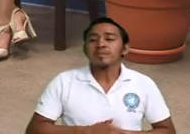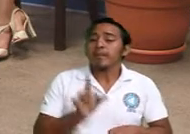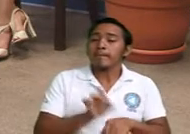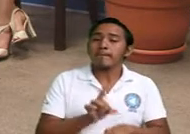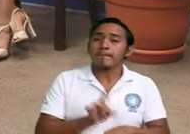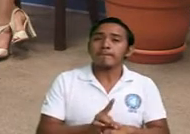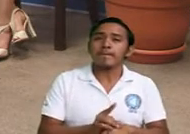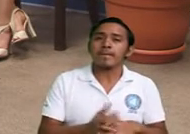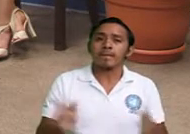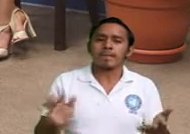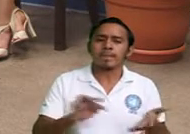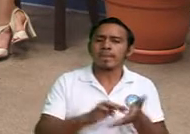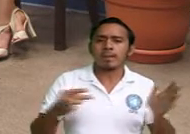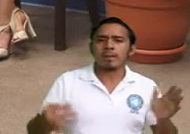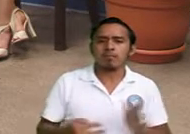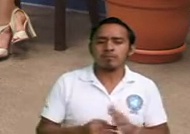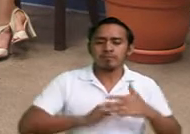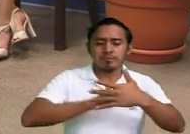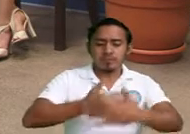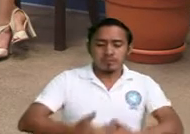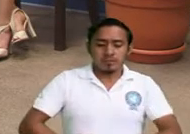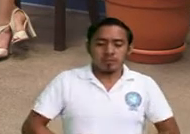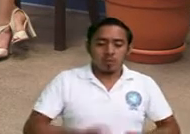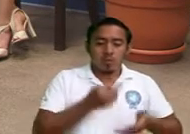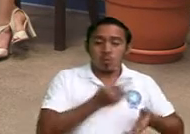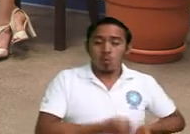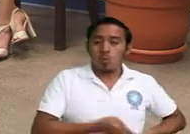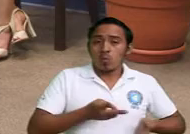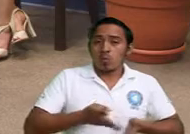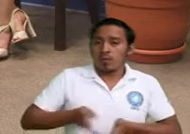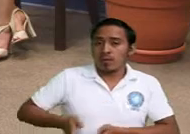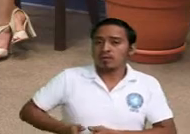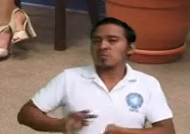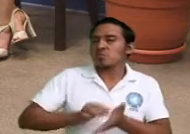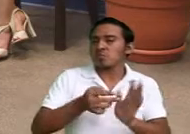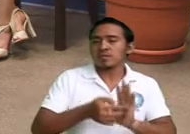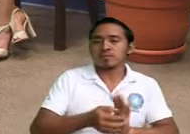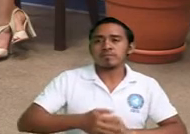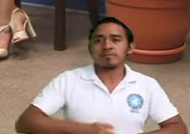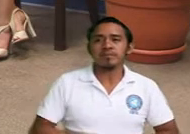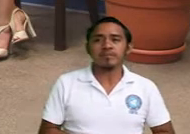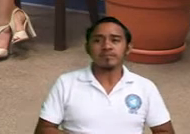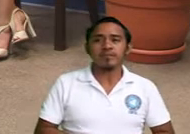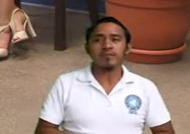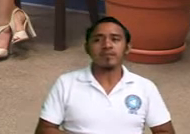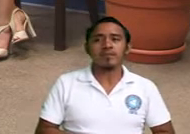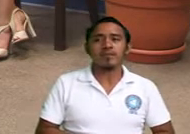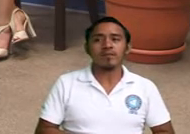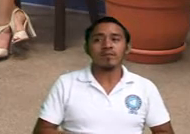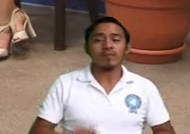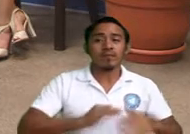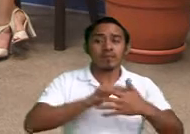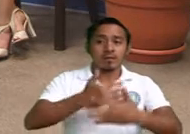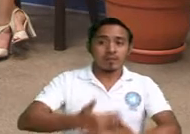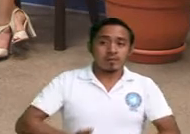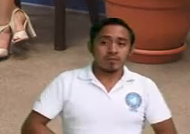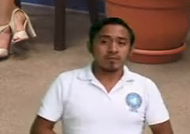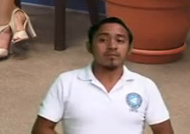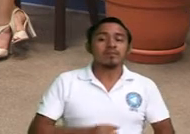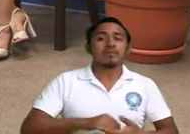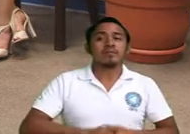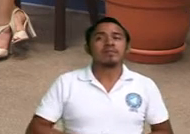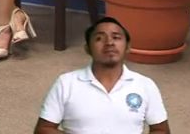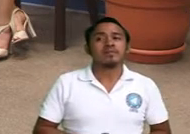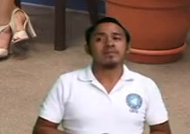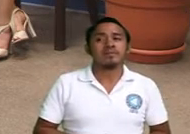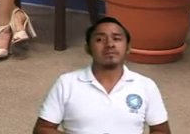nos referimos a embarazo múltiple, ¿cuál es ese concepto médico que ustedes tienen? El embarazo múltiple es aquel en el que ocurre